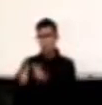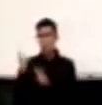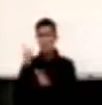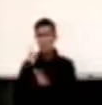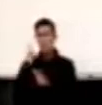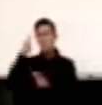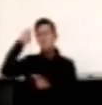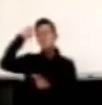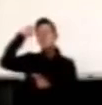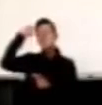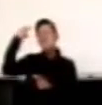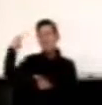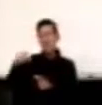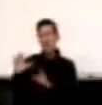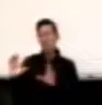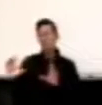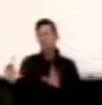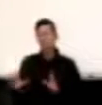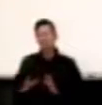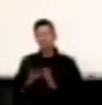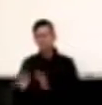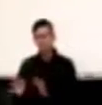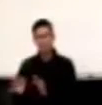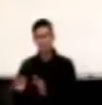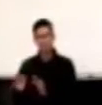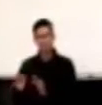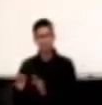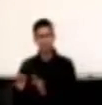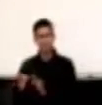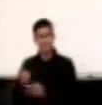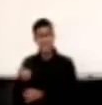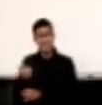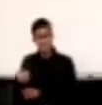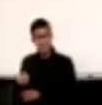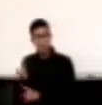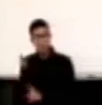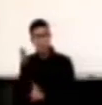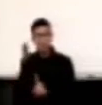lo que realmente hacen, y es la percepción que tiene la gente